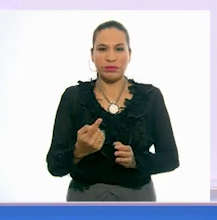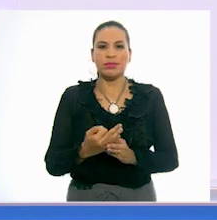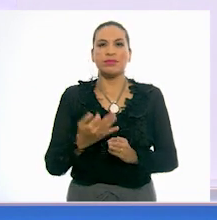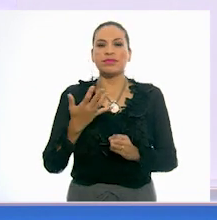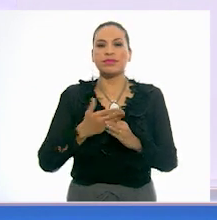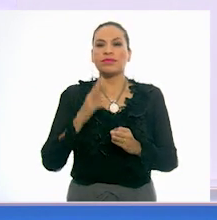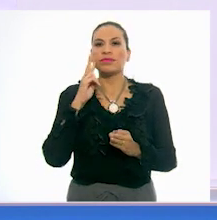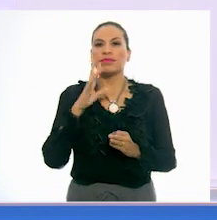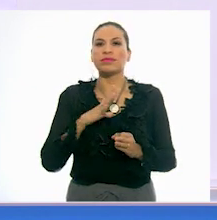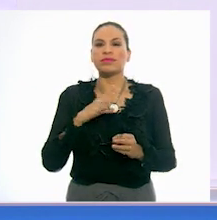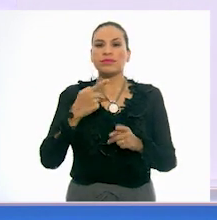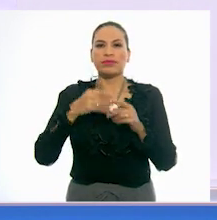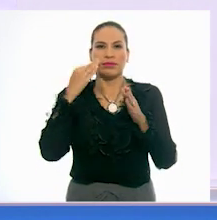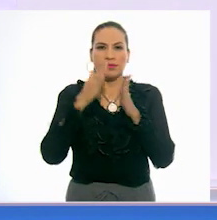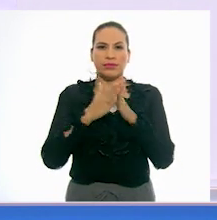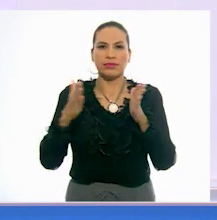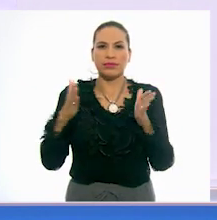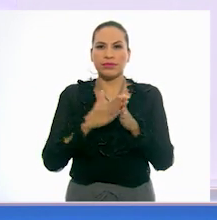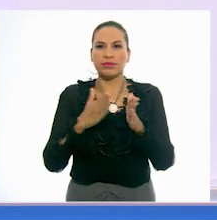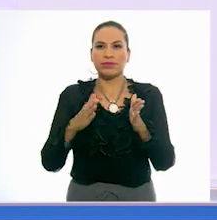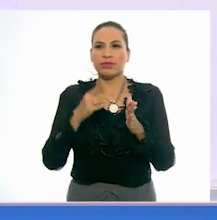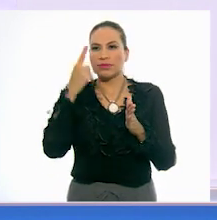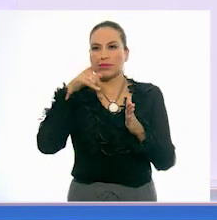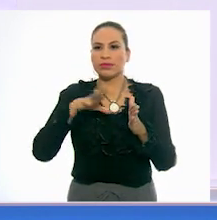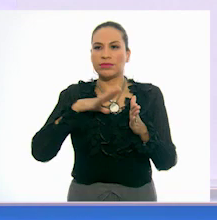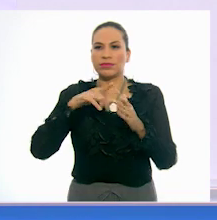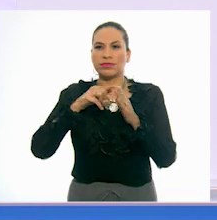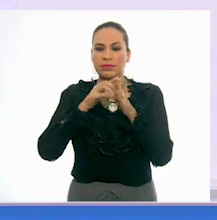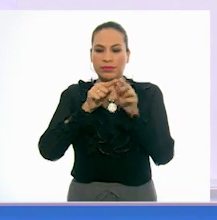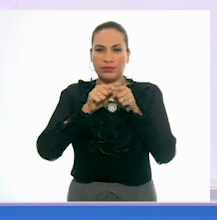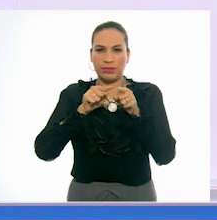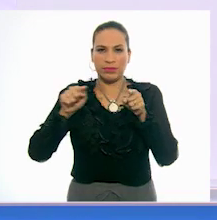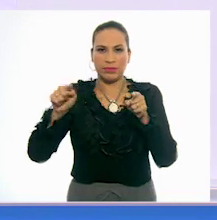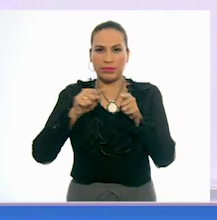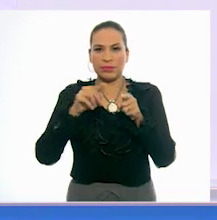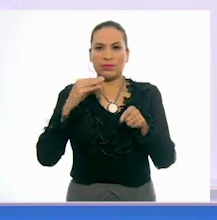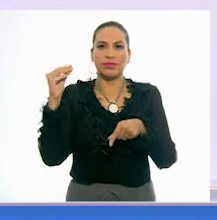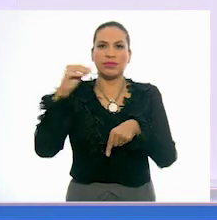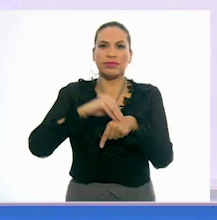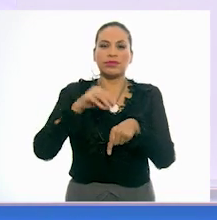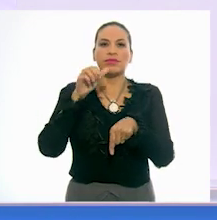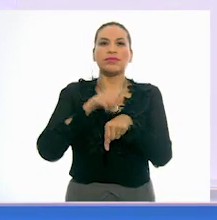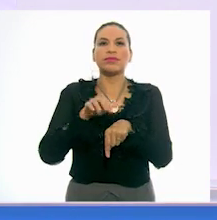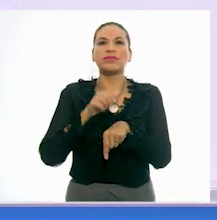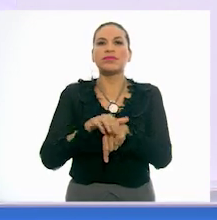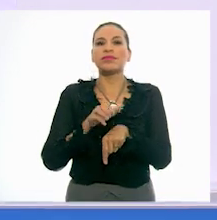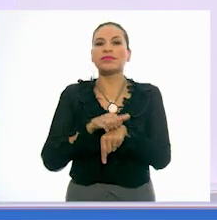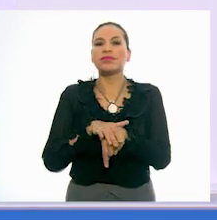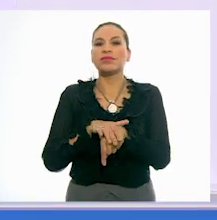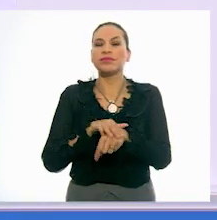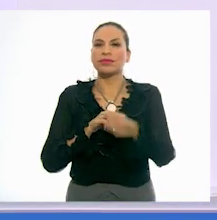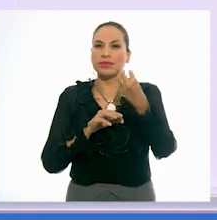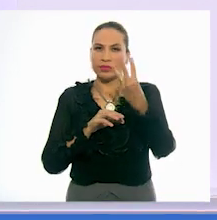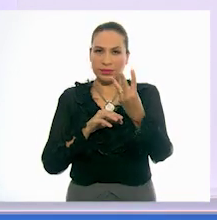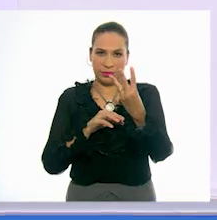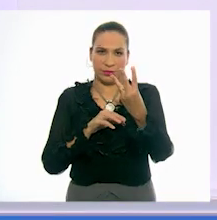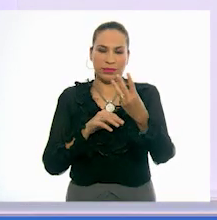quedaron con un periodo sumamente junto, haré una línea para colocar nuestro número